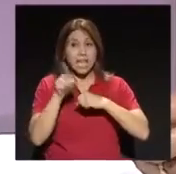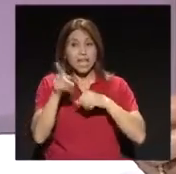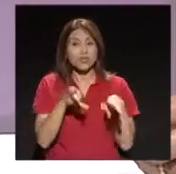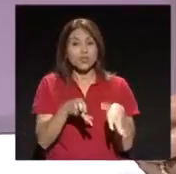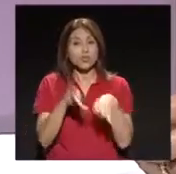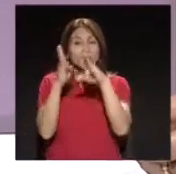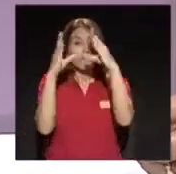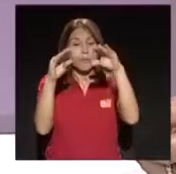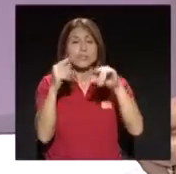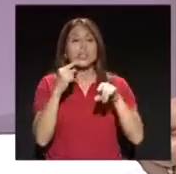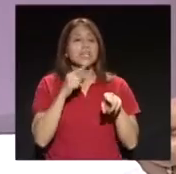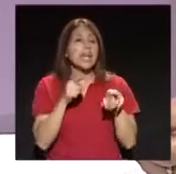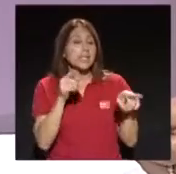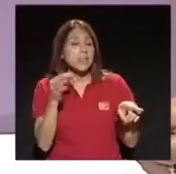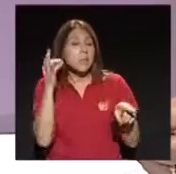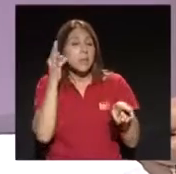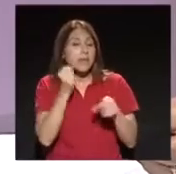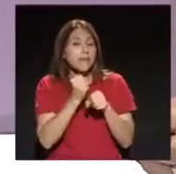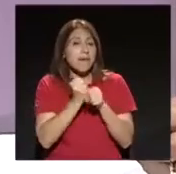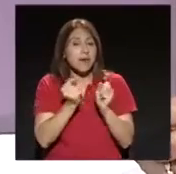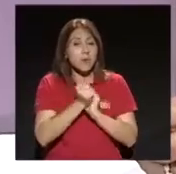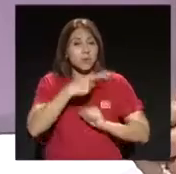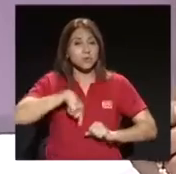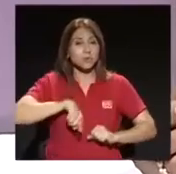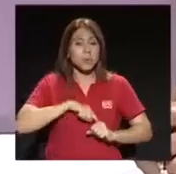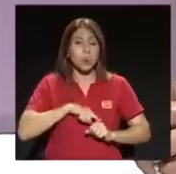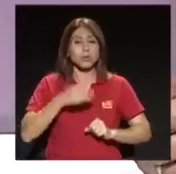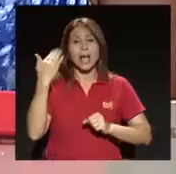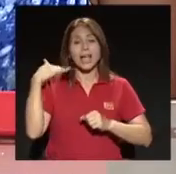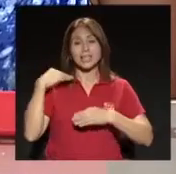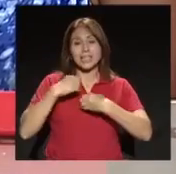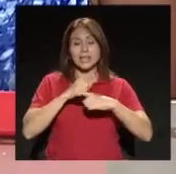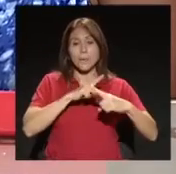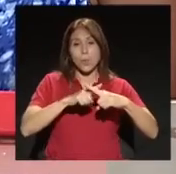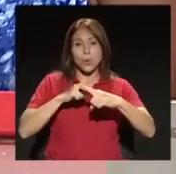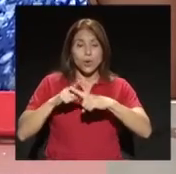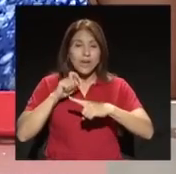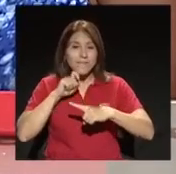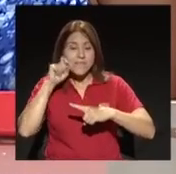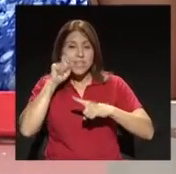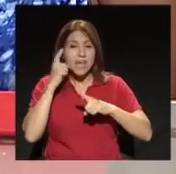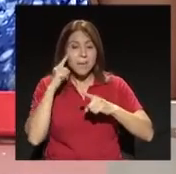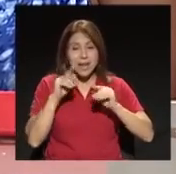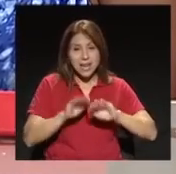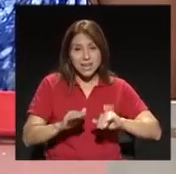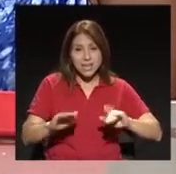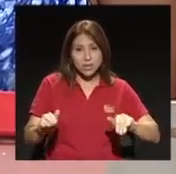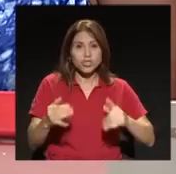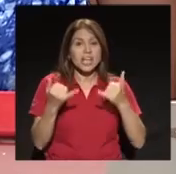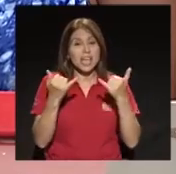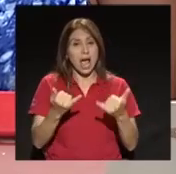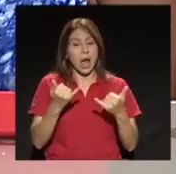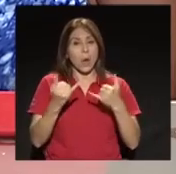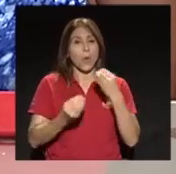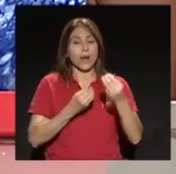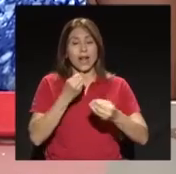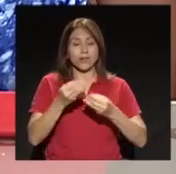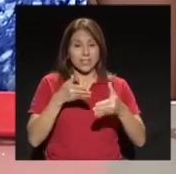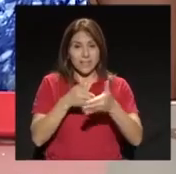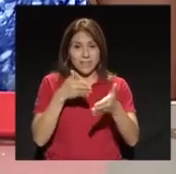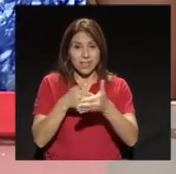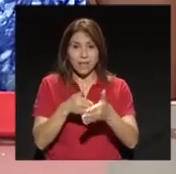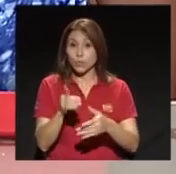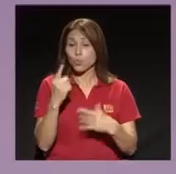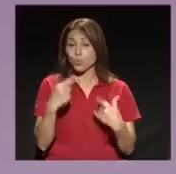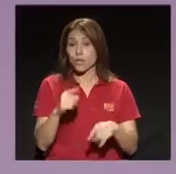que hacía pornografía infantil y que decidió salirse y ahora los está afectando, ¿verdad? Entonces, es muy serio, una amenaza, no